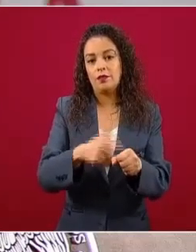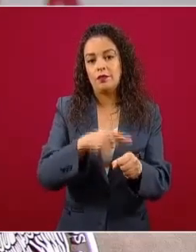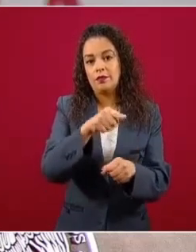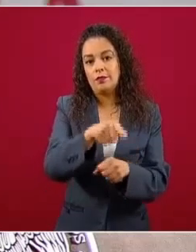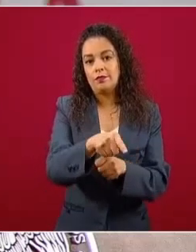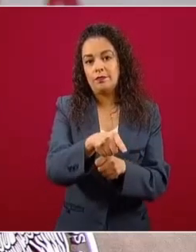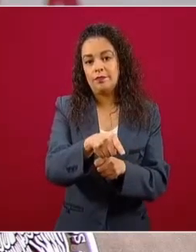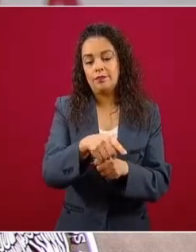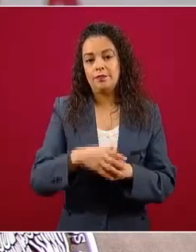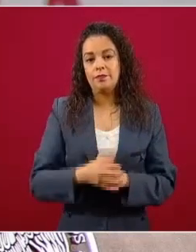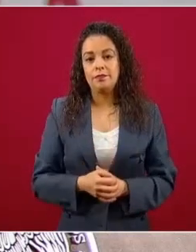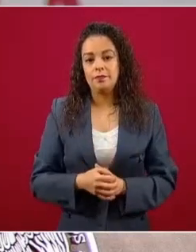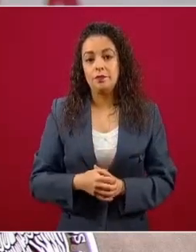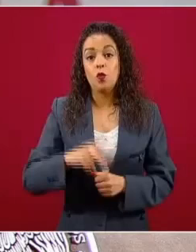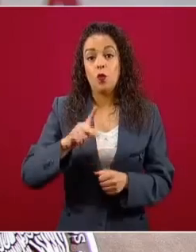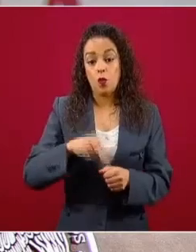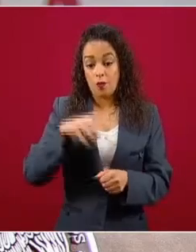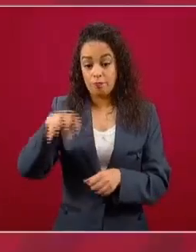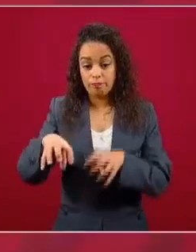Y